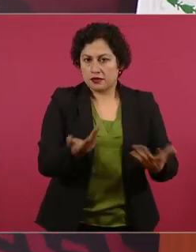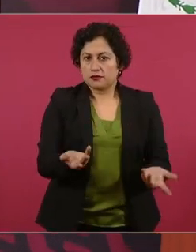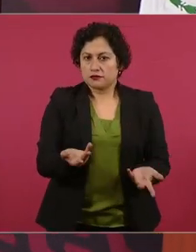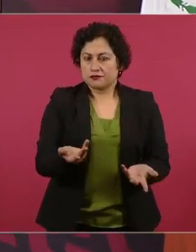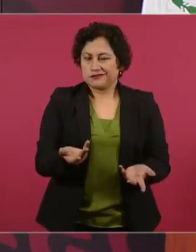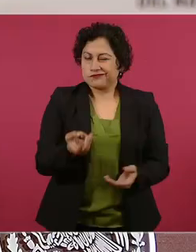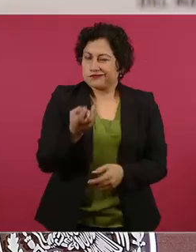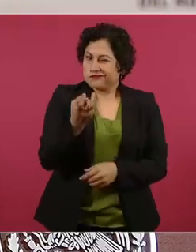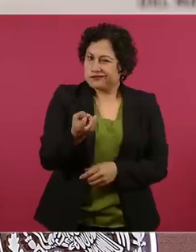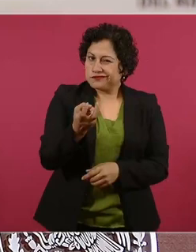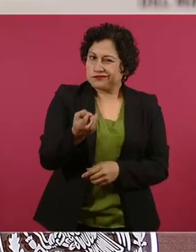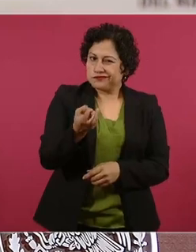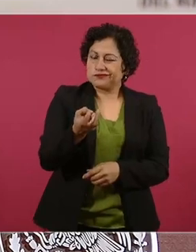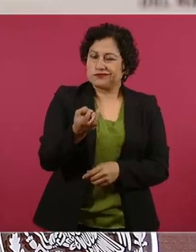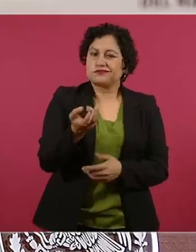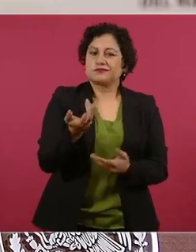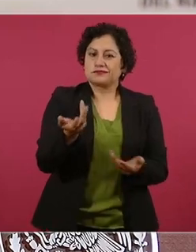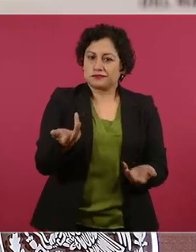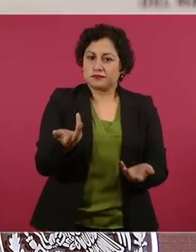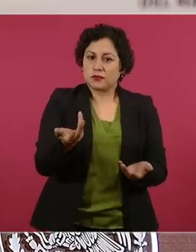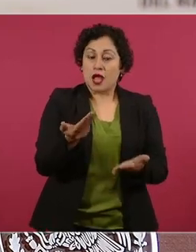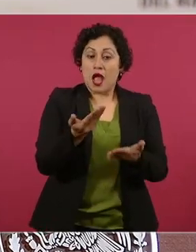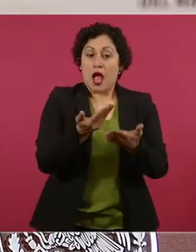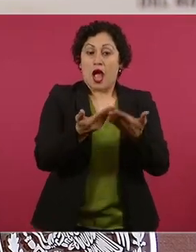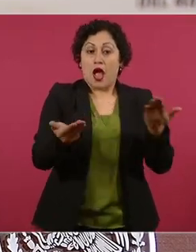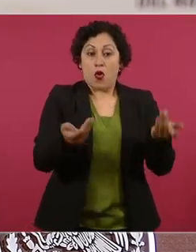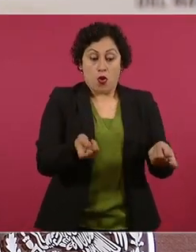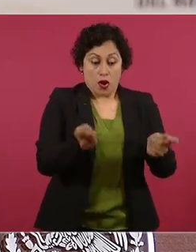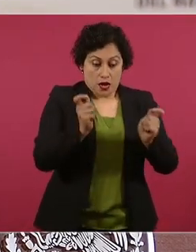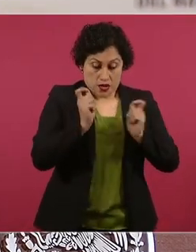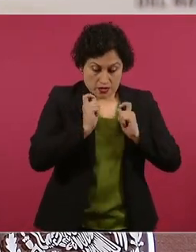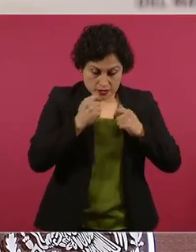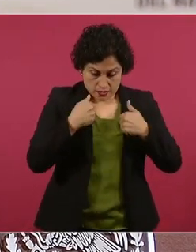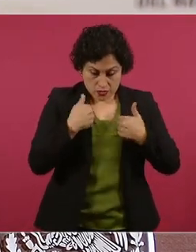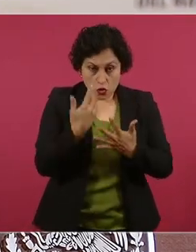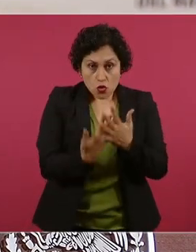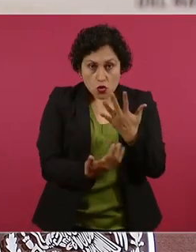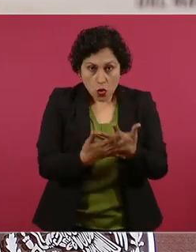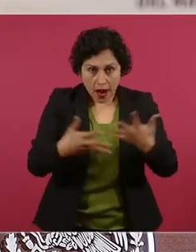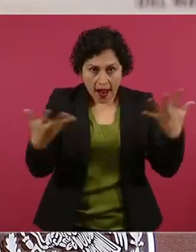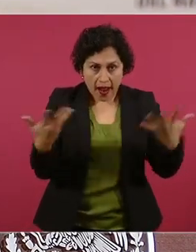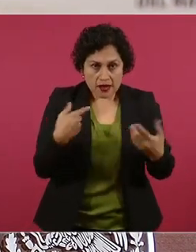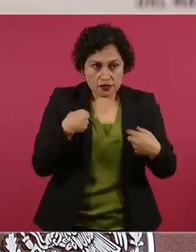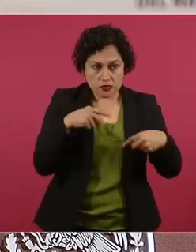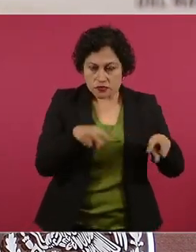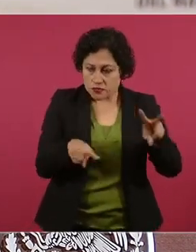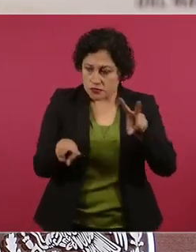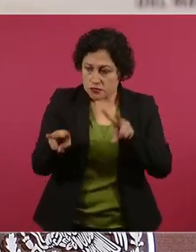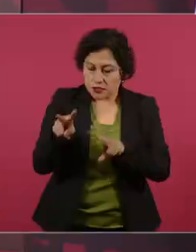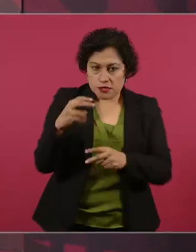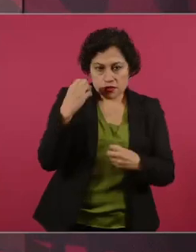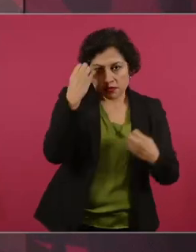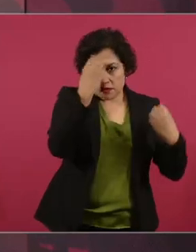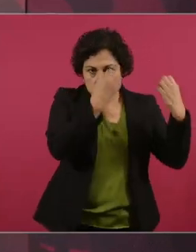Son de las cosas que ahora que estoy metido, yo personalmente viendo